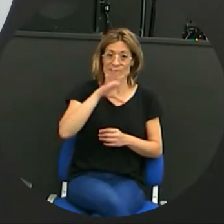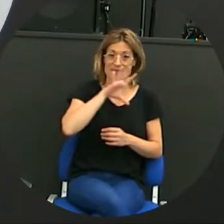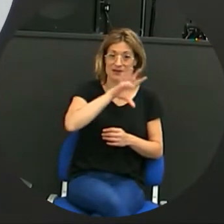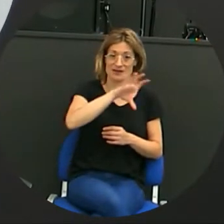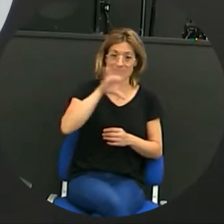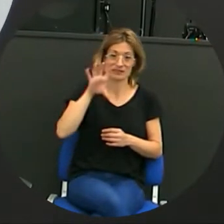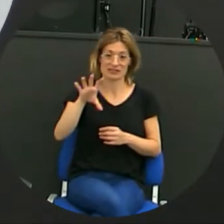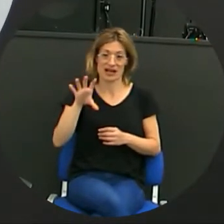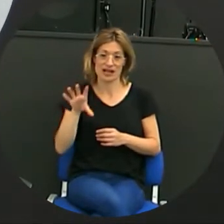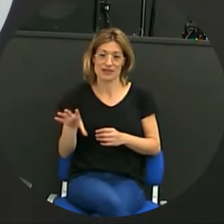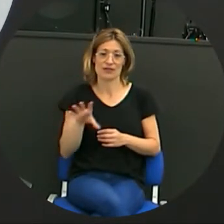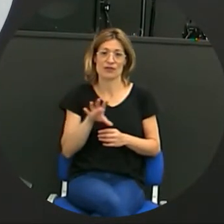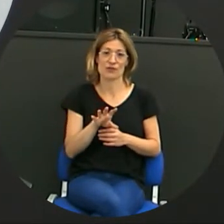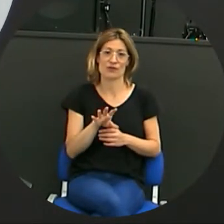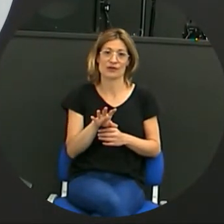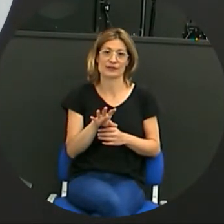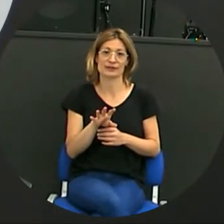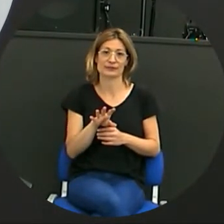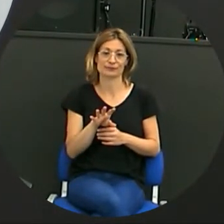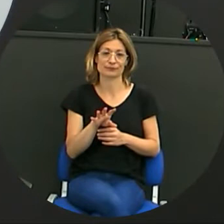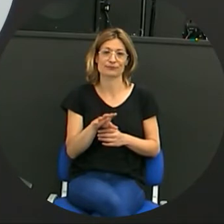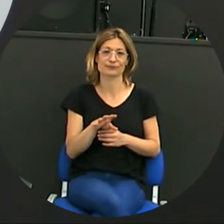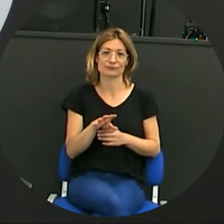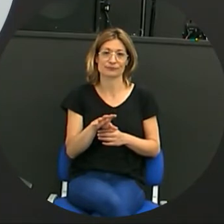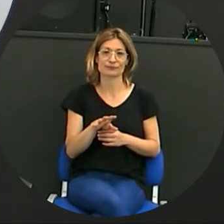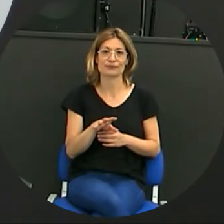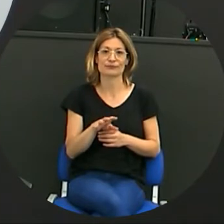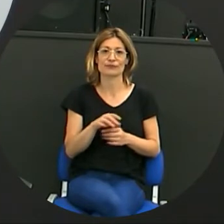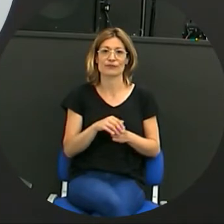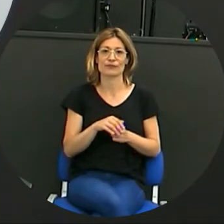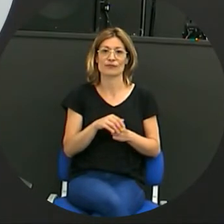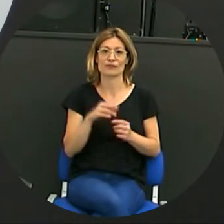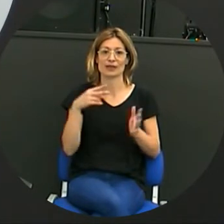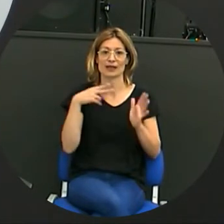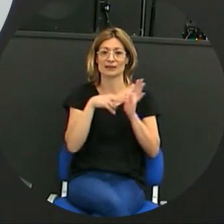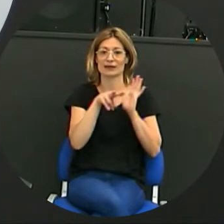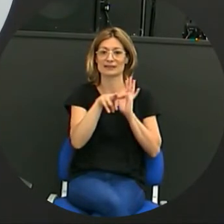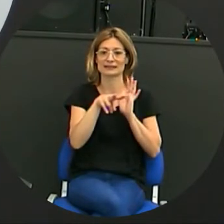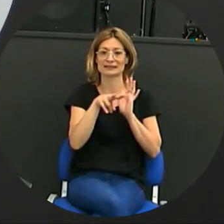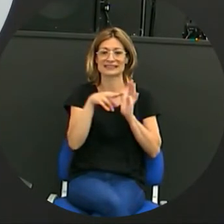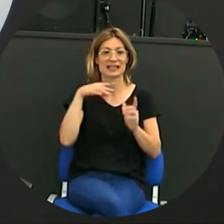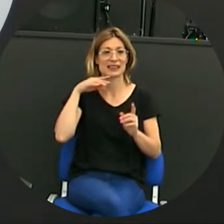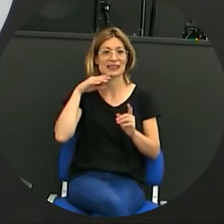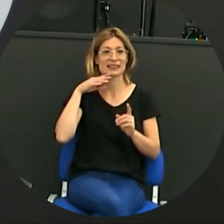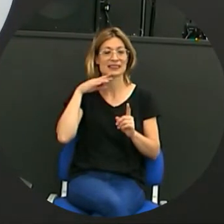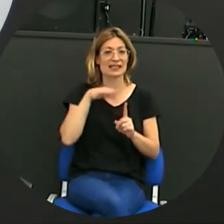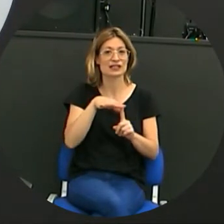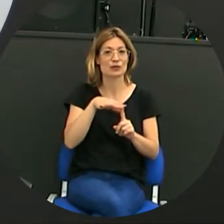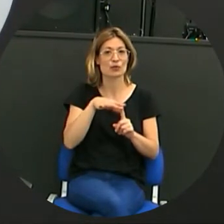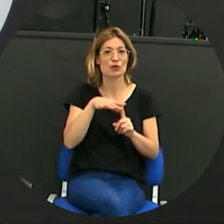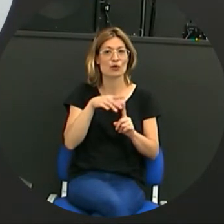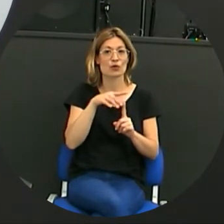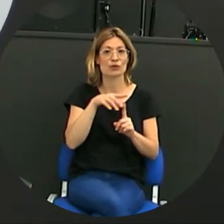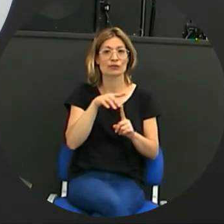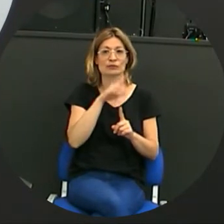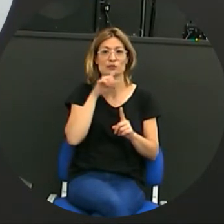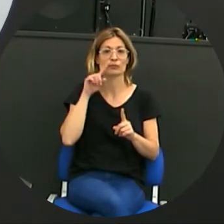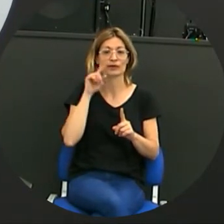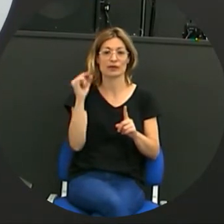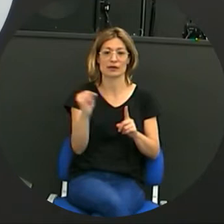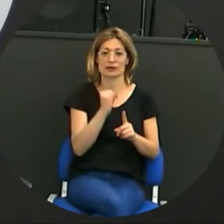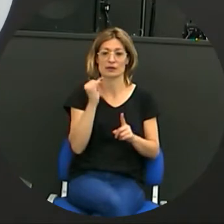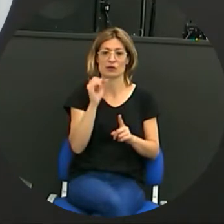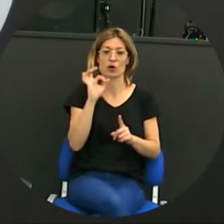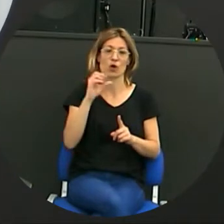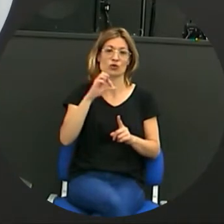naciones por medio de ese discípulo llamado José, que guardó en su corazón el